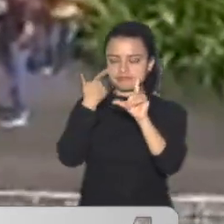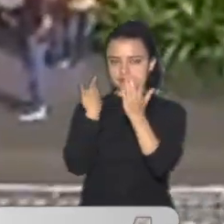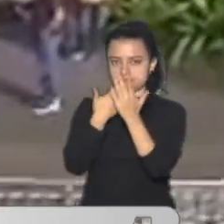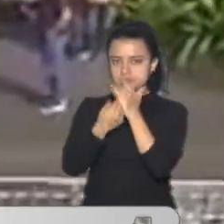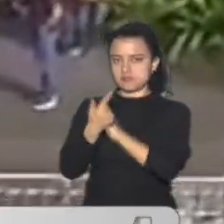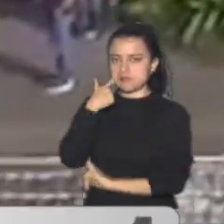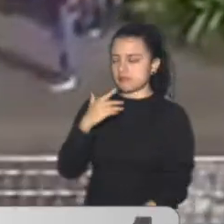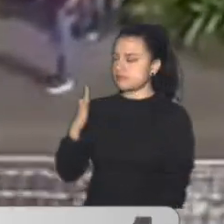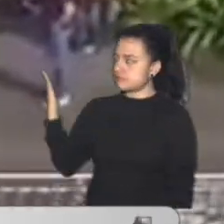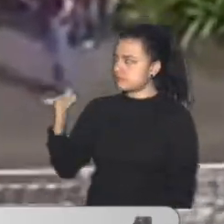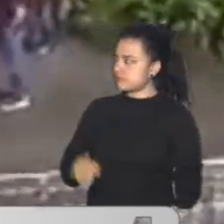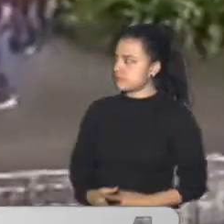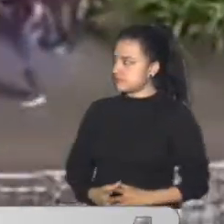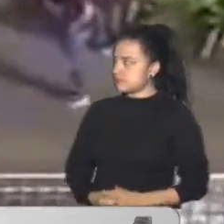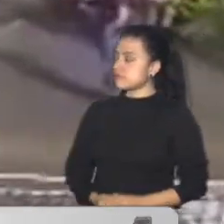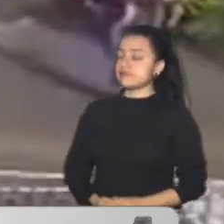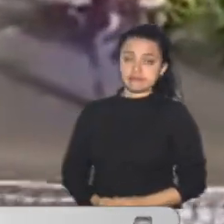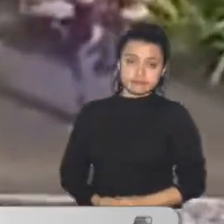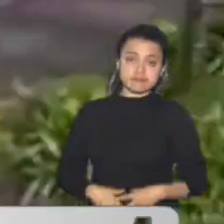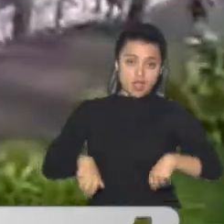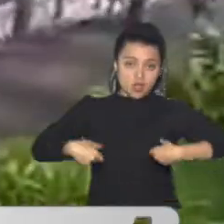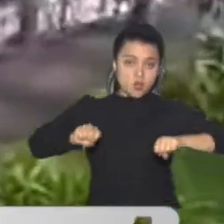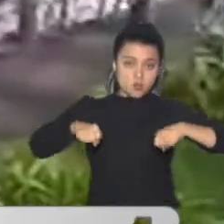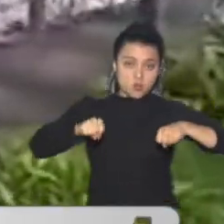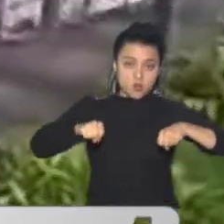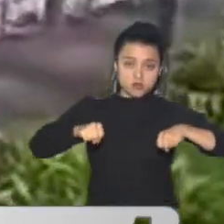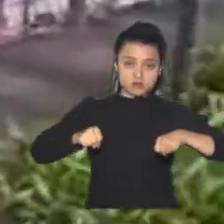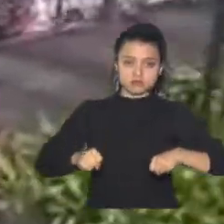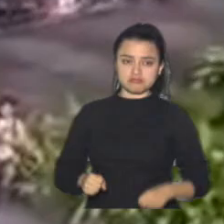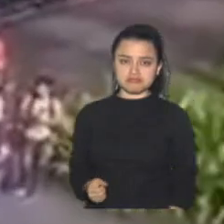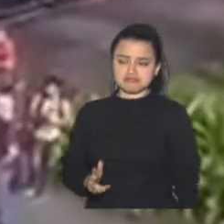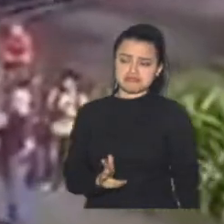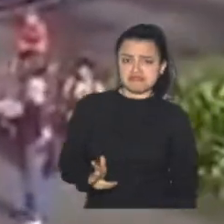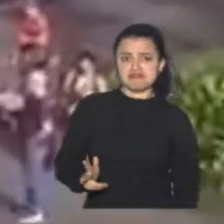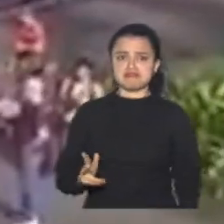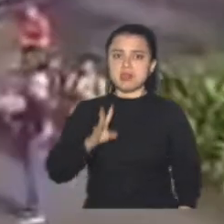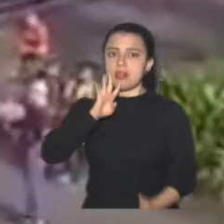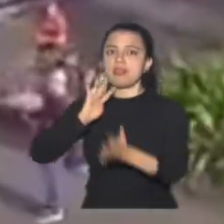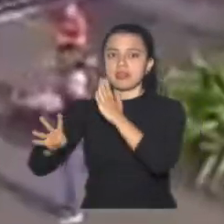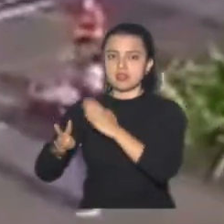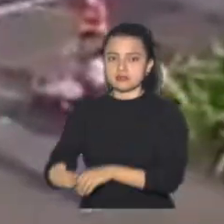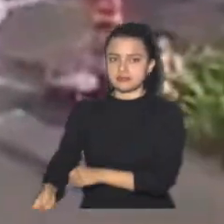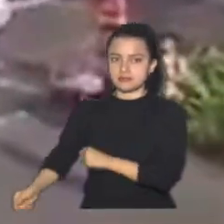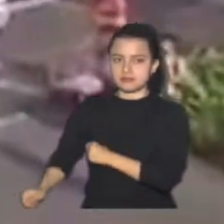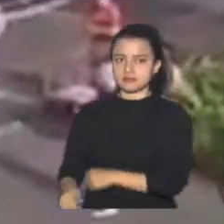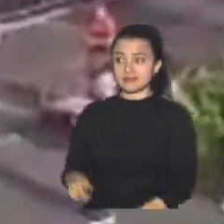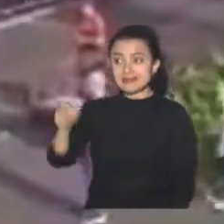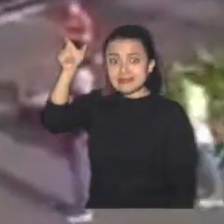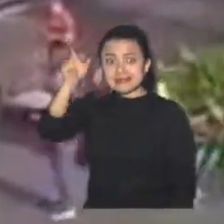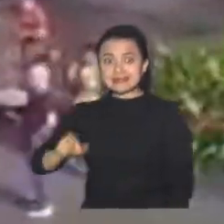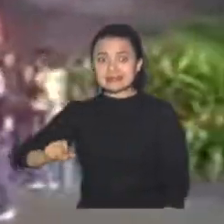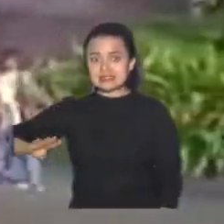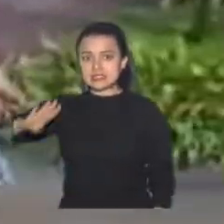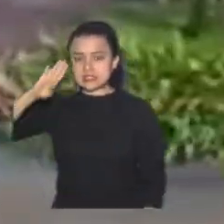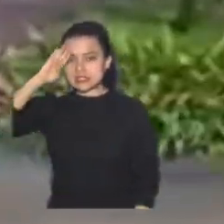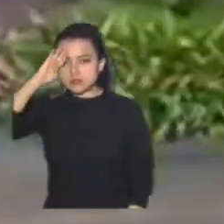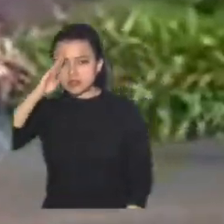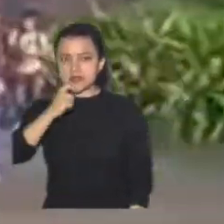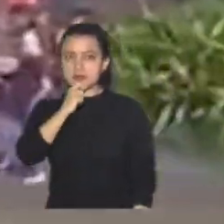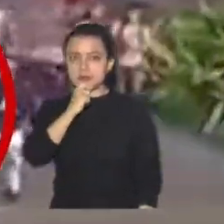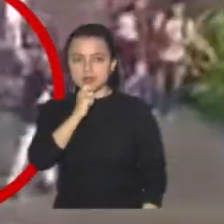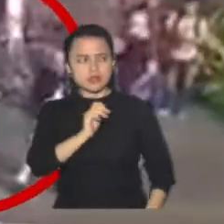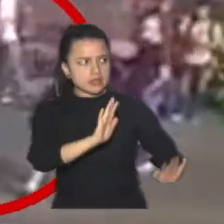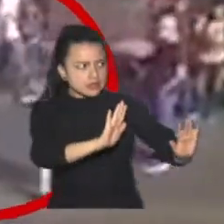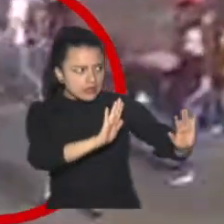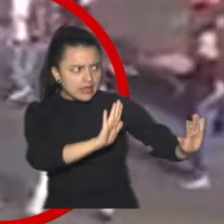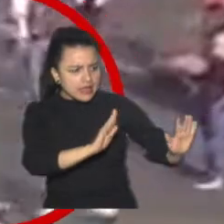de intolerancia por parte de un motociclista un guardia de tránsito en la avenida ferrocarril en el centro de la ciudad al parecer este motociclista